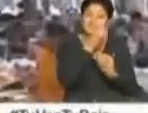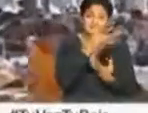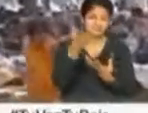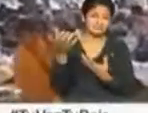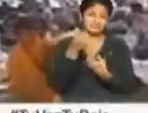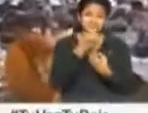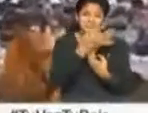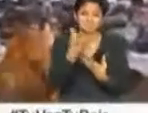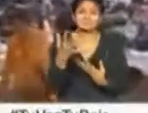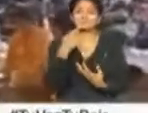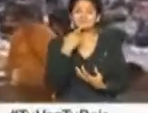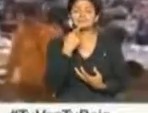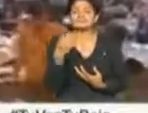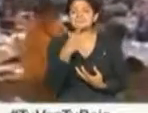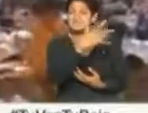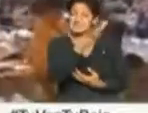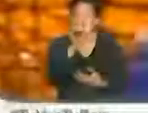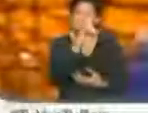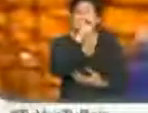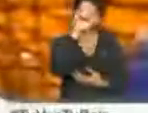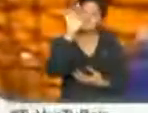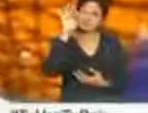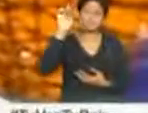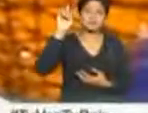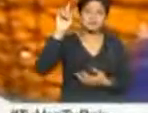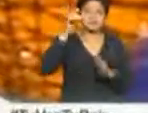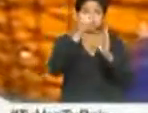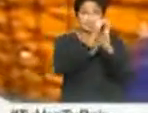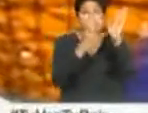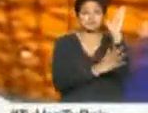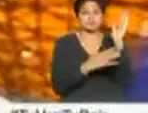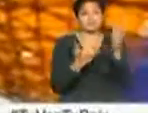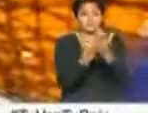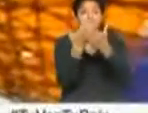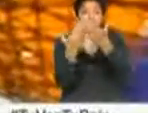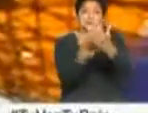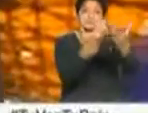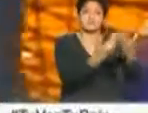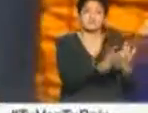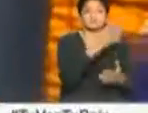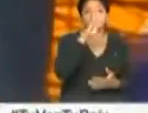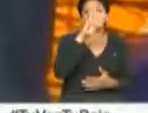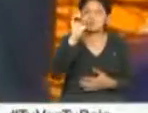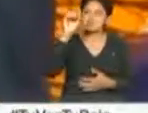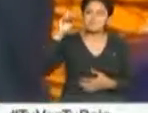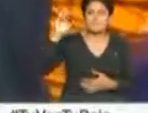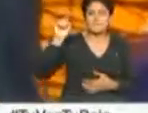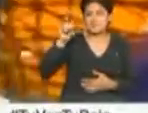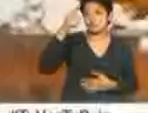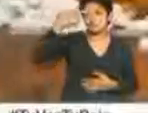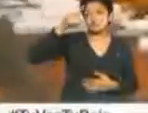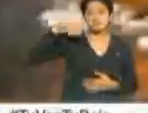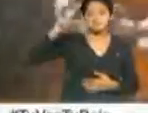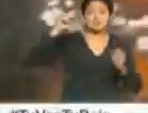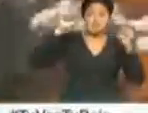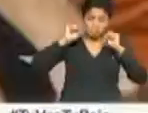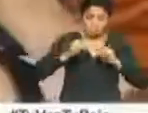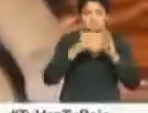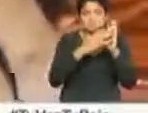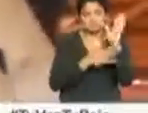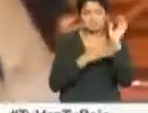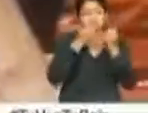ProEcuador, alrededor de 181 proyectos por más de 40 mil millones de dólares cuenta el catálogo